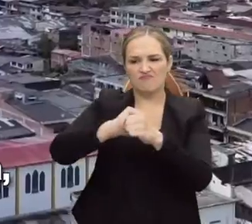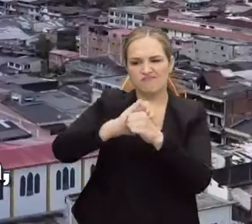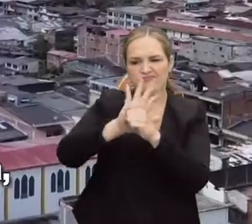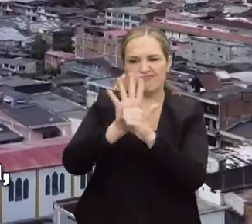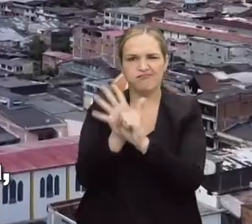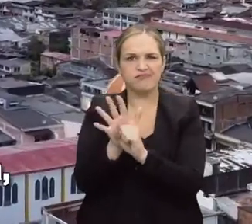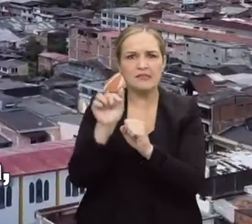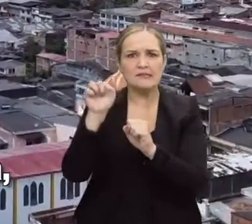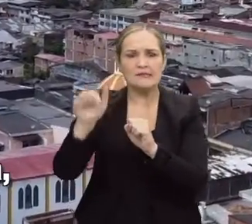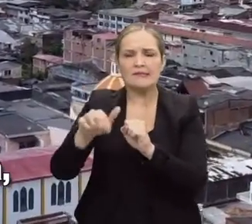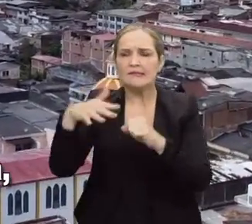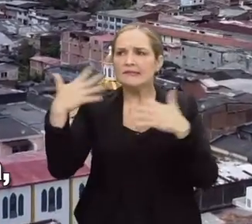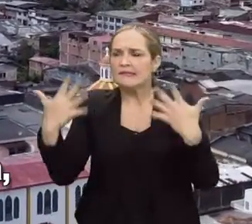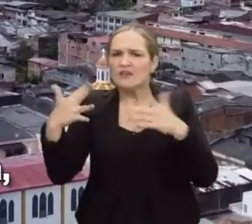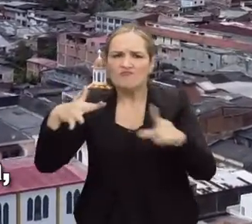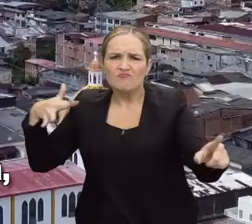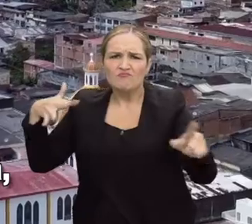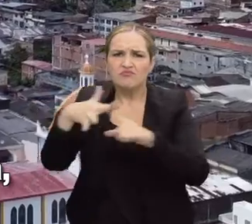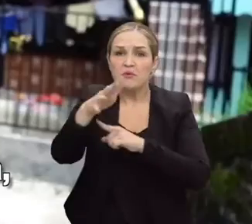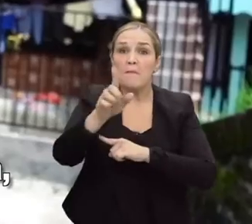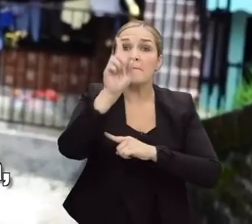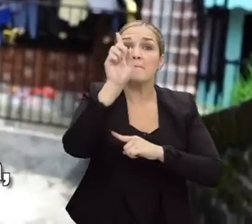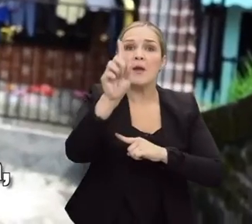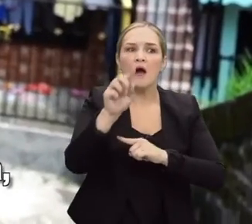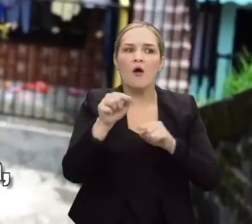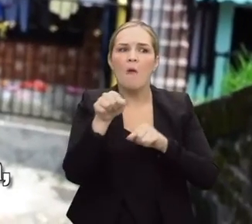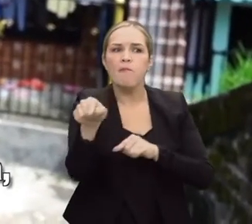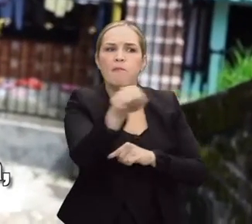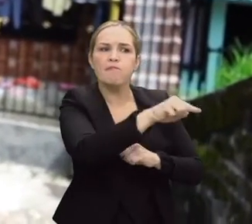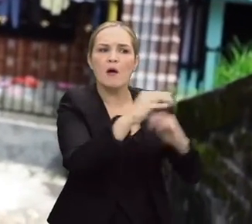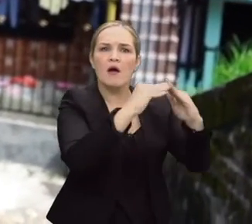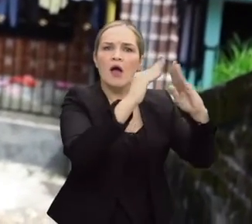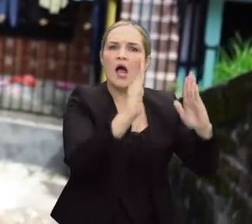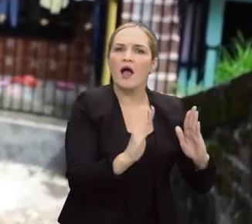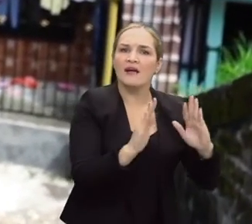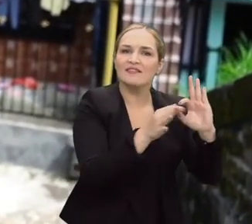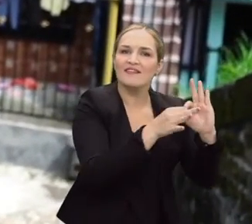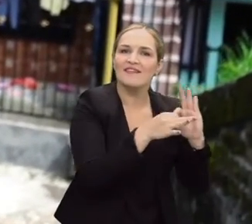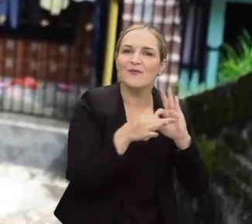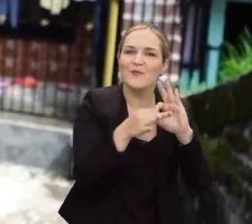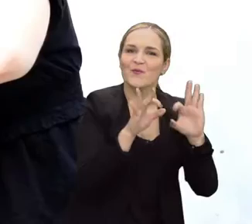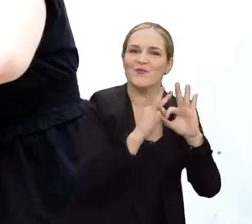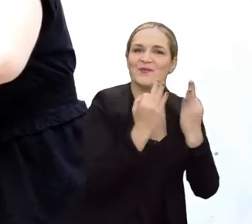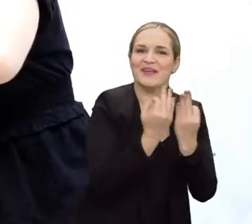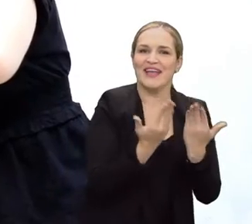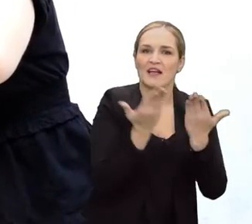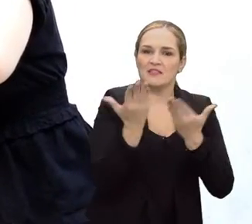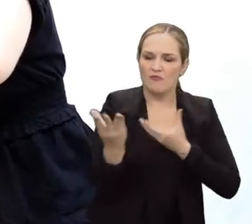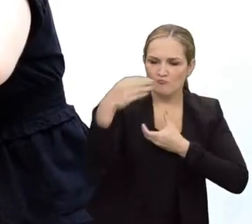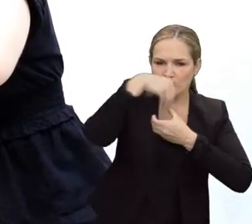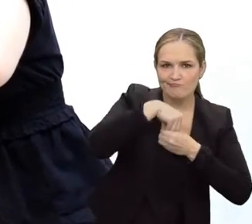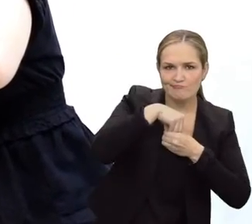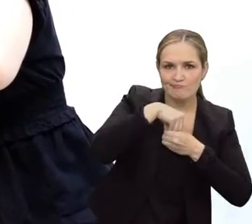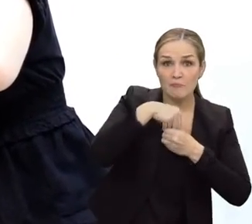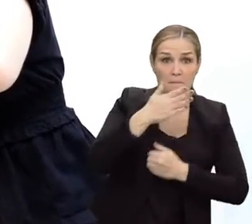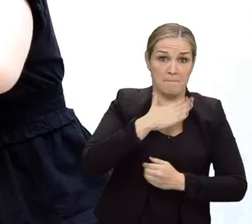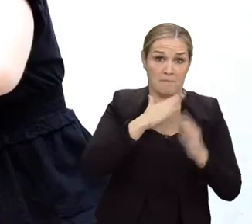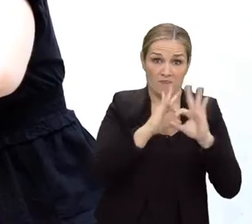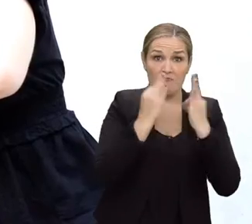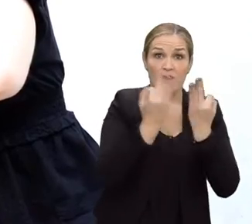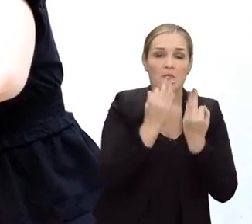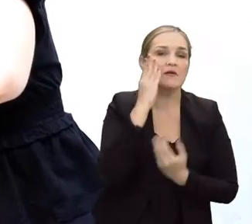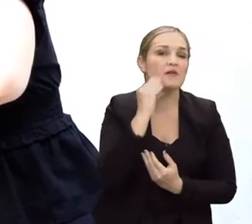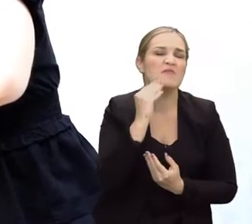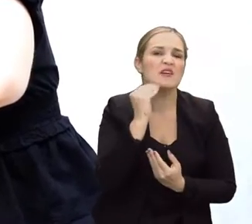la pandemia ha sido una oportunidad para todos los hogares de acá de Colombia, ha sido una oportunidad para que haya más unión y en mi caso con